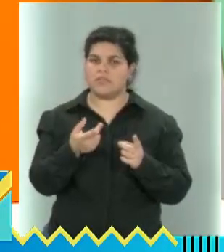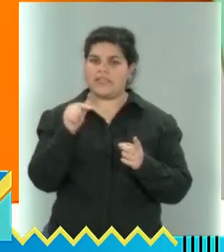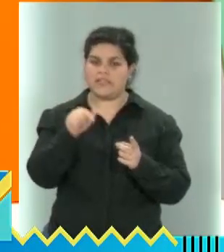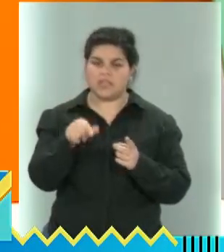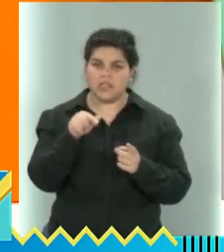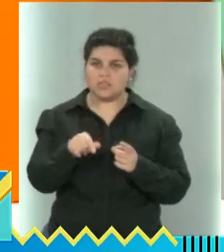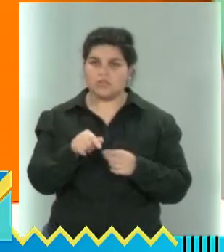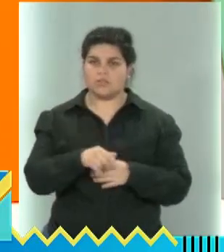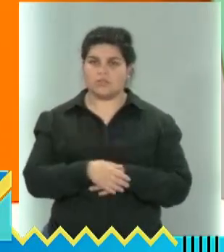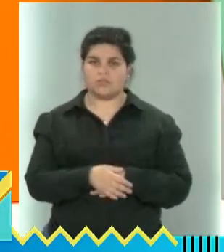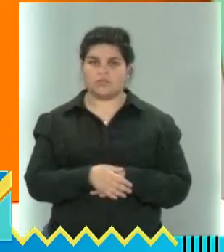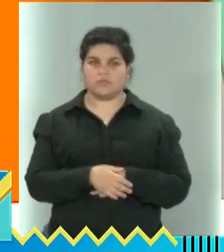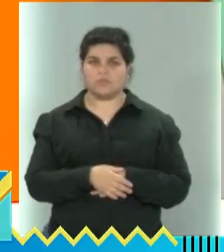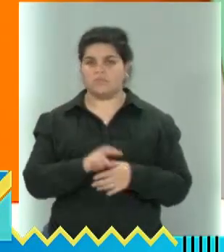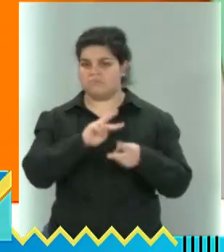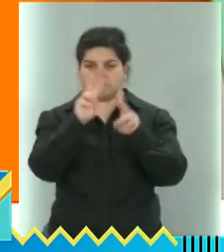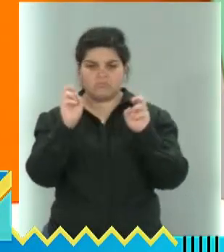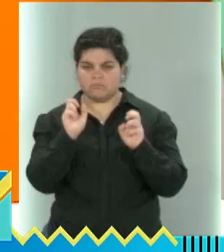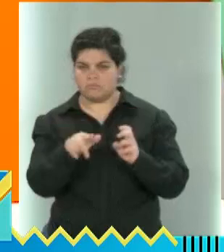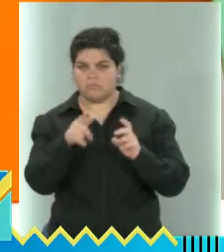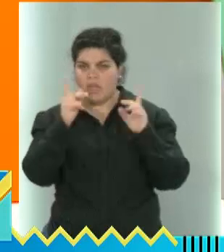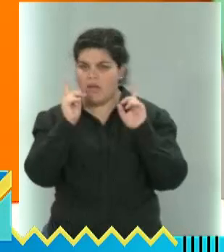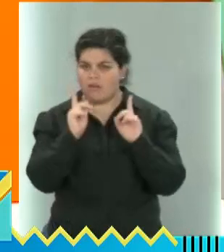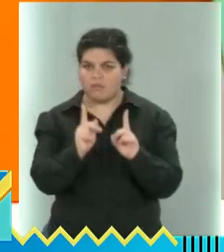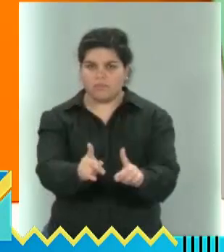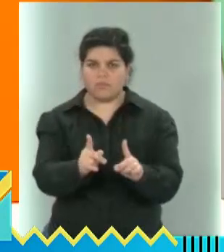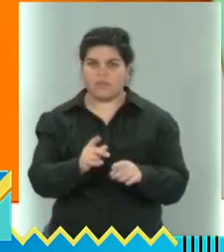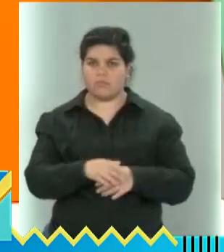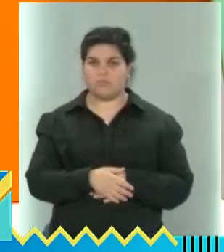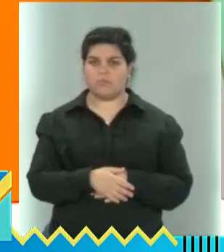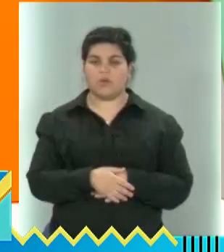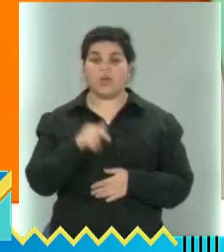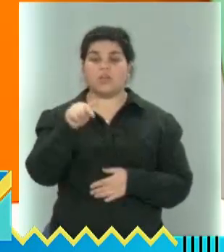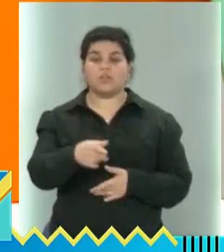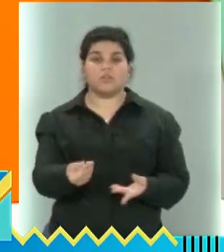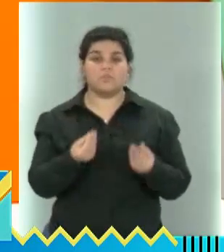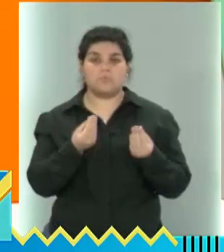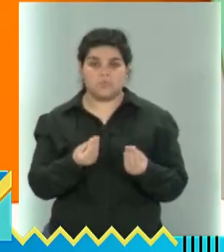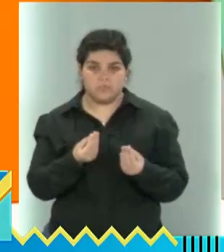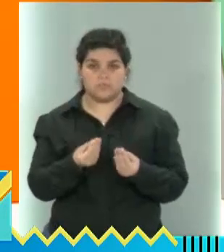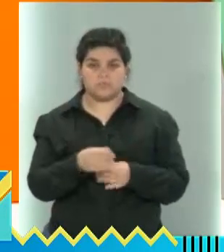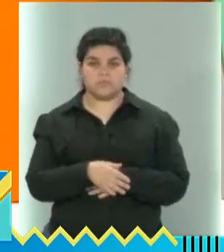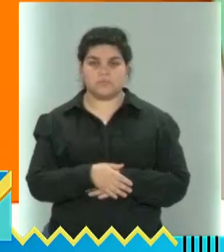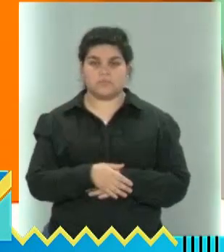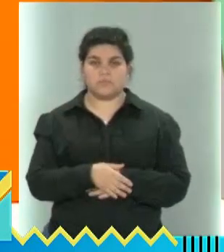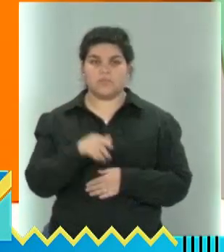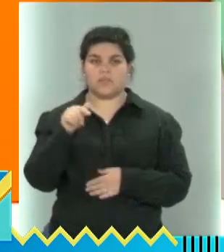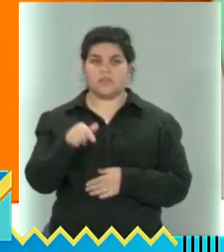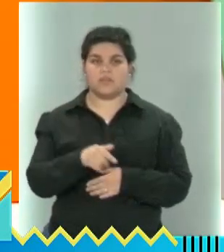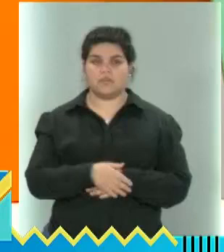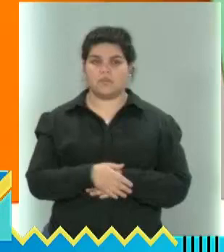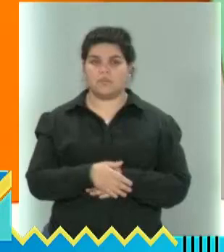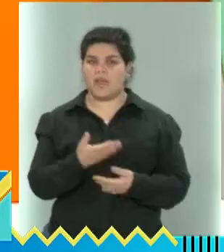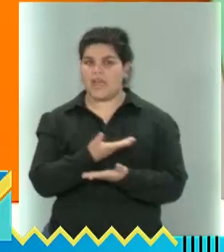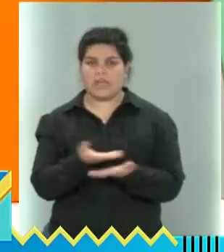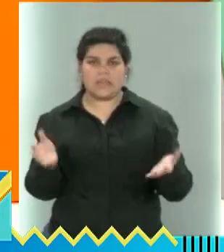torne en esta dinámica. Pero es parte de una situación más global, digamos,